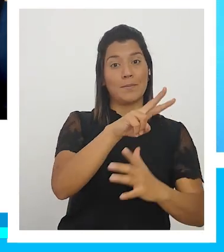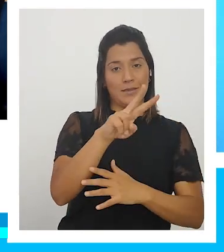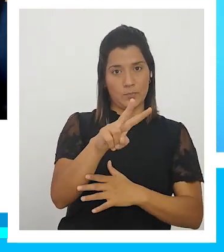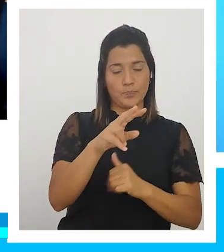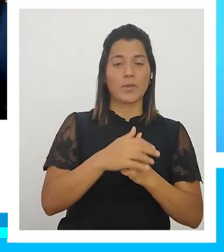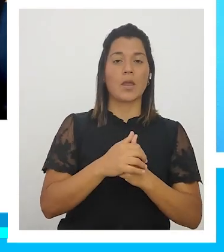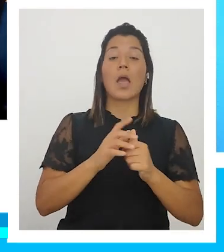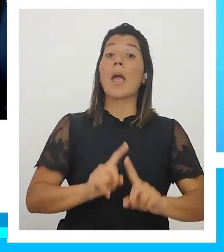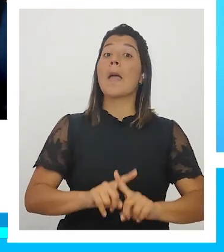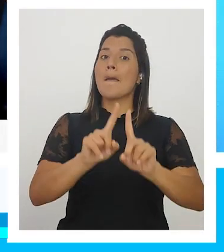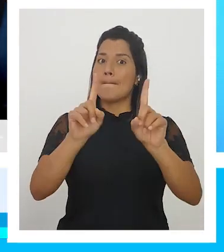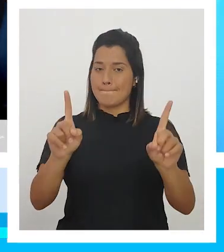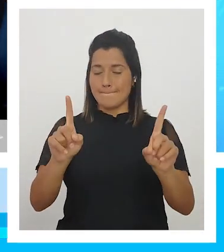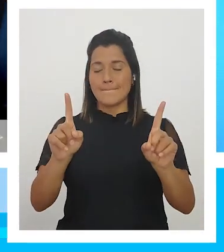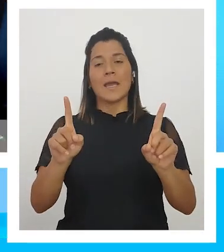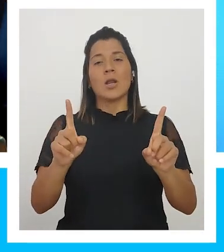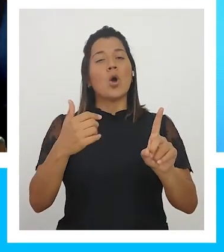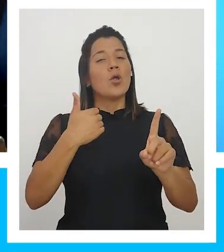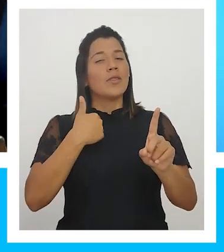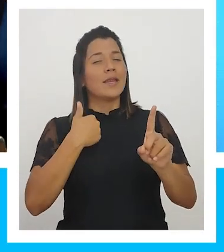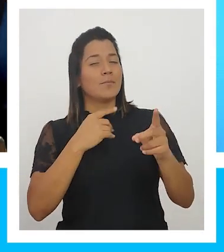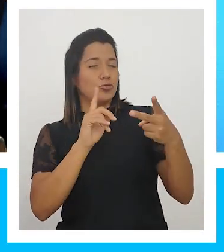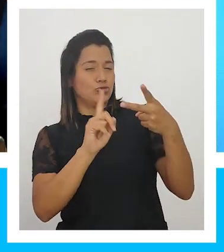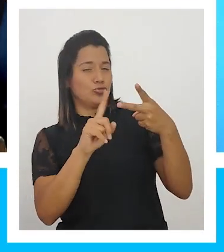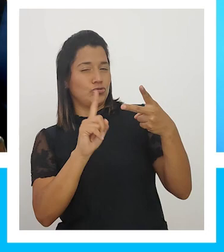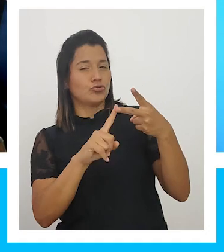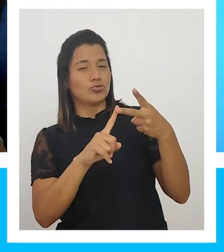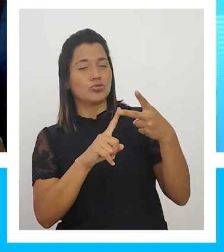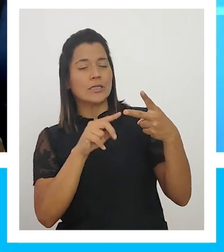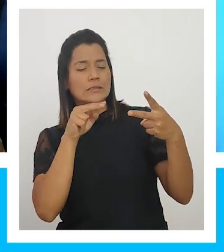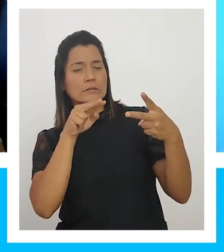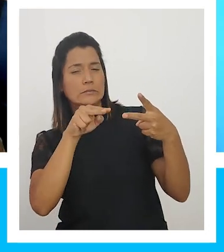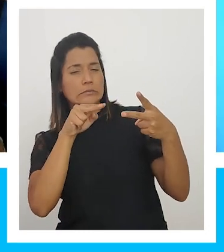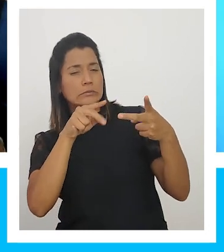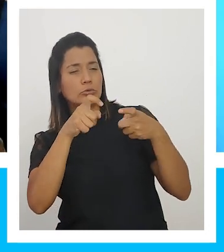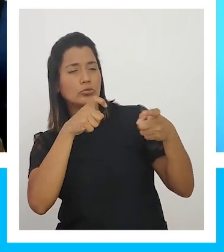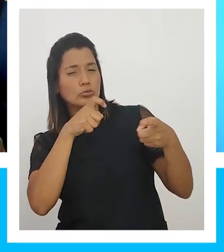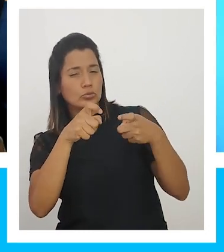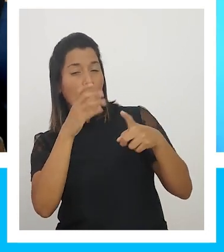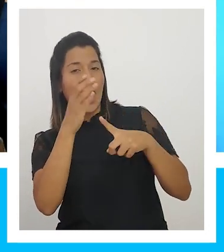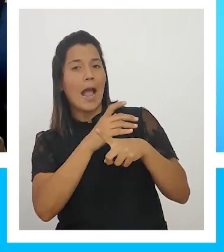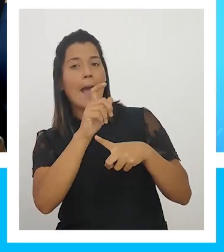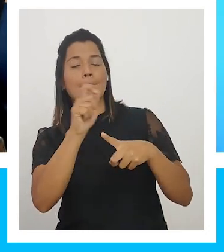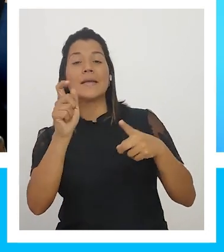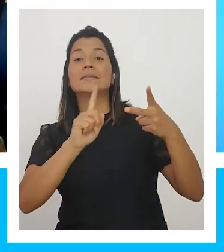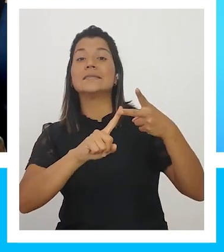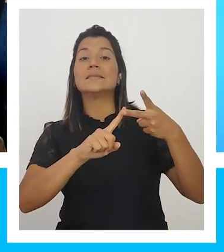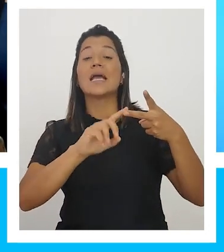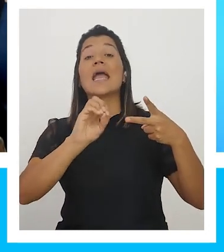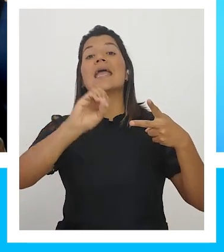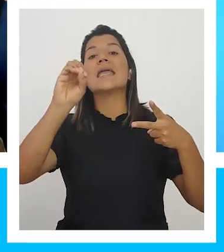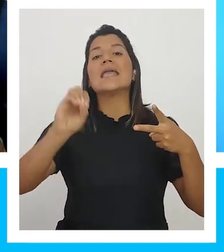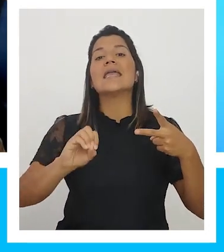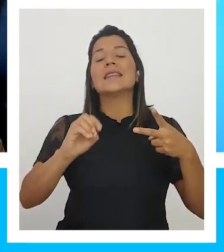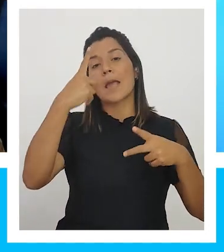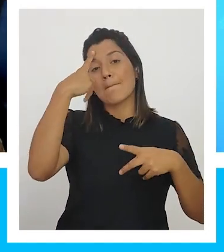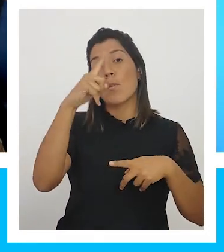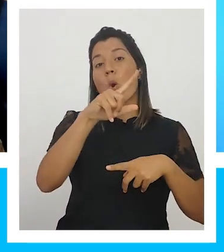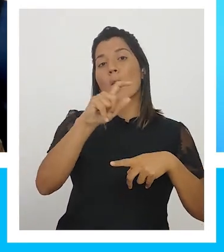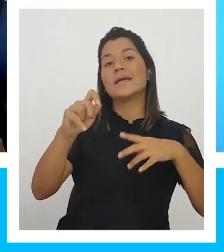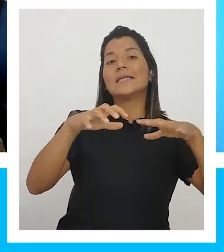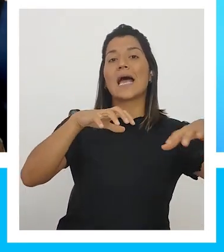monitoreando, tomando el pulso mes a mes, que es el índice mensual de actividad económica,